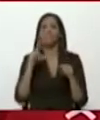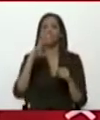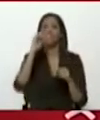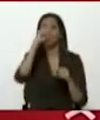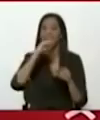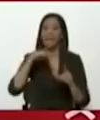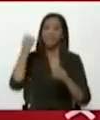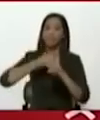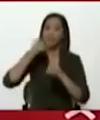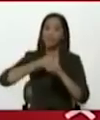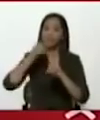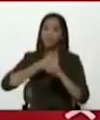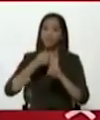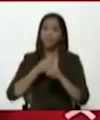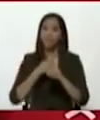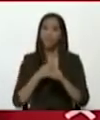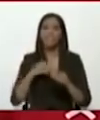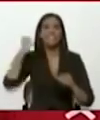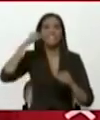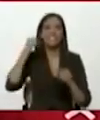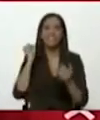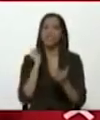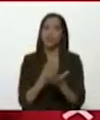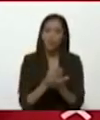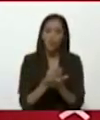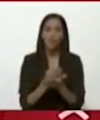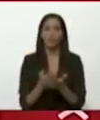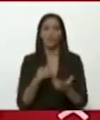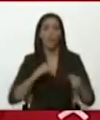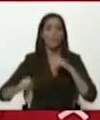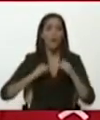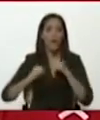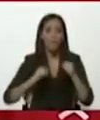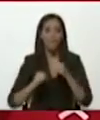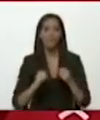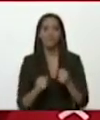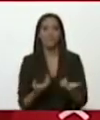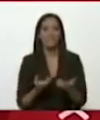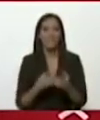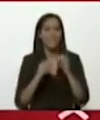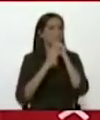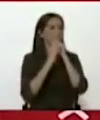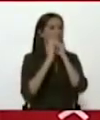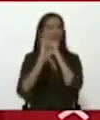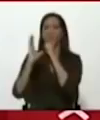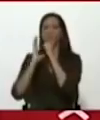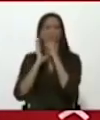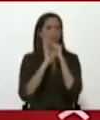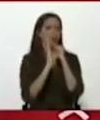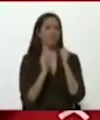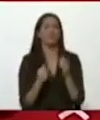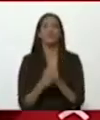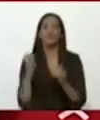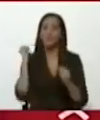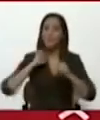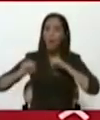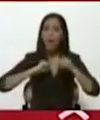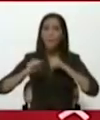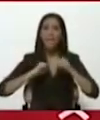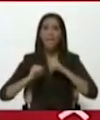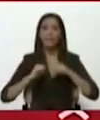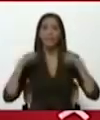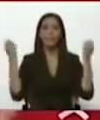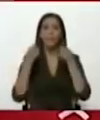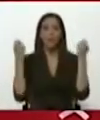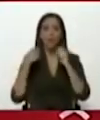Nosotros venimos del movimiento de Cineclub, venimos del movimiento de las paredes, venimos del movimiento del megáfono, venimos del movimiento de las pintas, venimos del movimiento del periódico